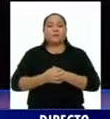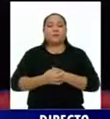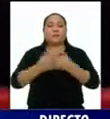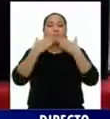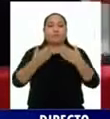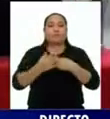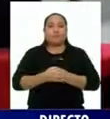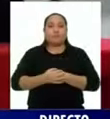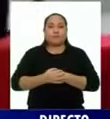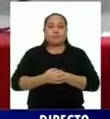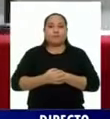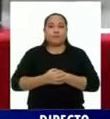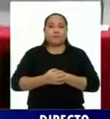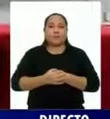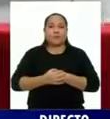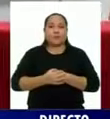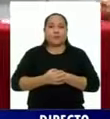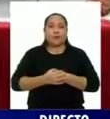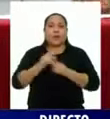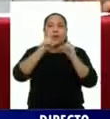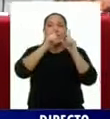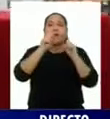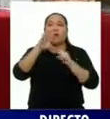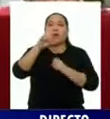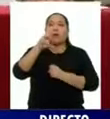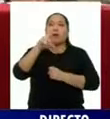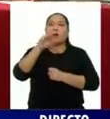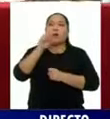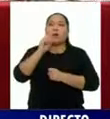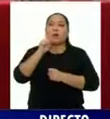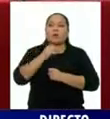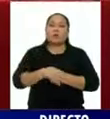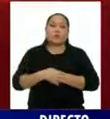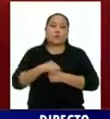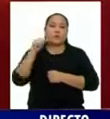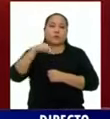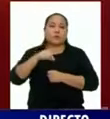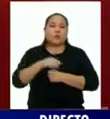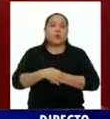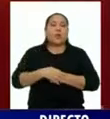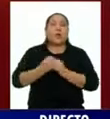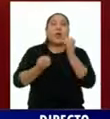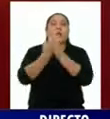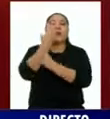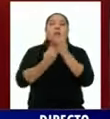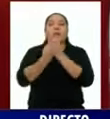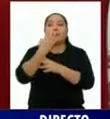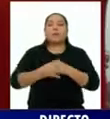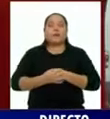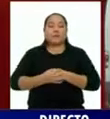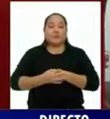Muchas gracias. Vamos con una pregunta de Carlos Lazo, del medio 4TV de Arequipa.